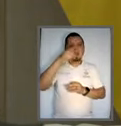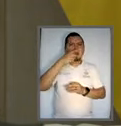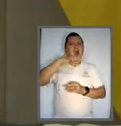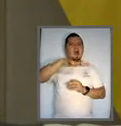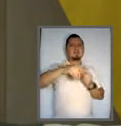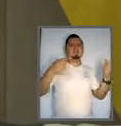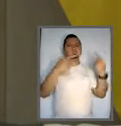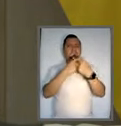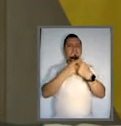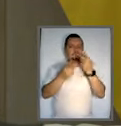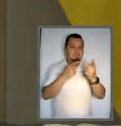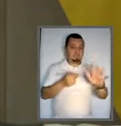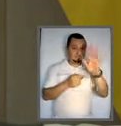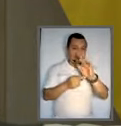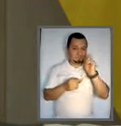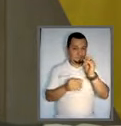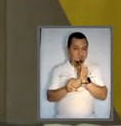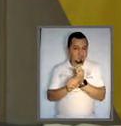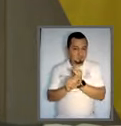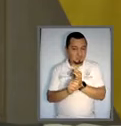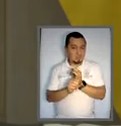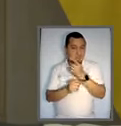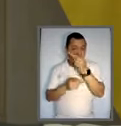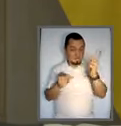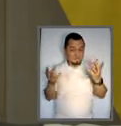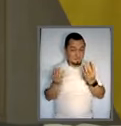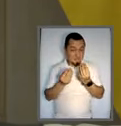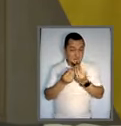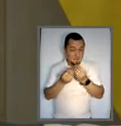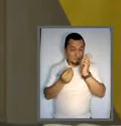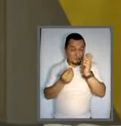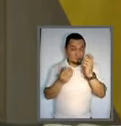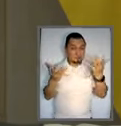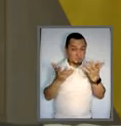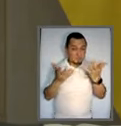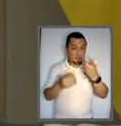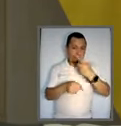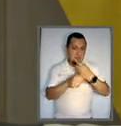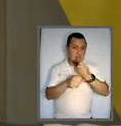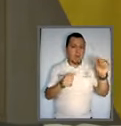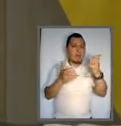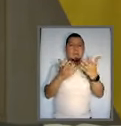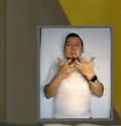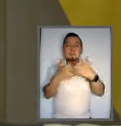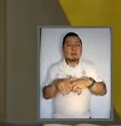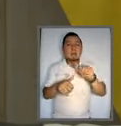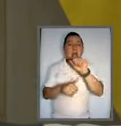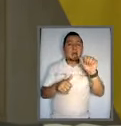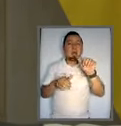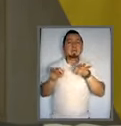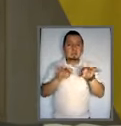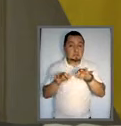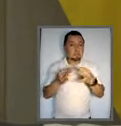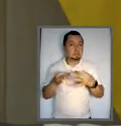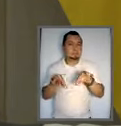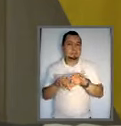de control en su supervisión, en la supervisión, de su operación, se tiene que empezar por la industria, en general el sector el sector